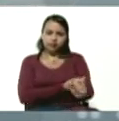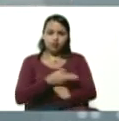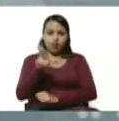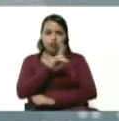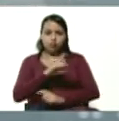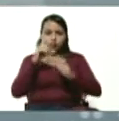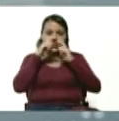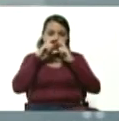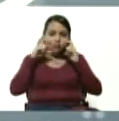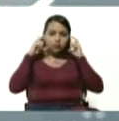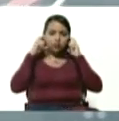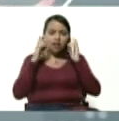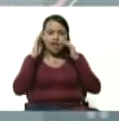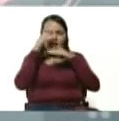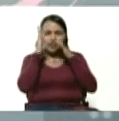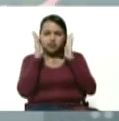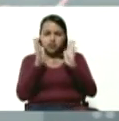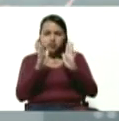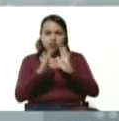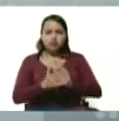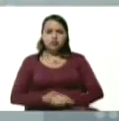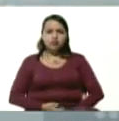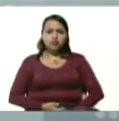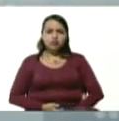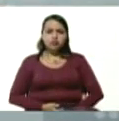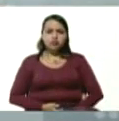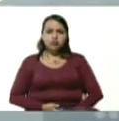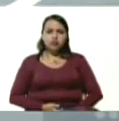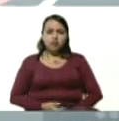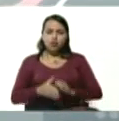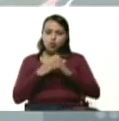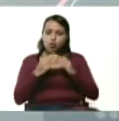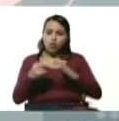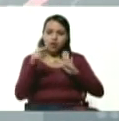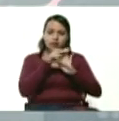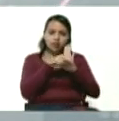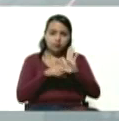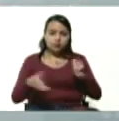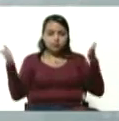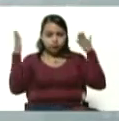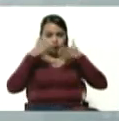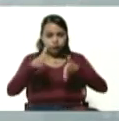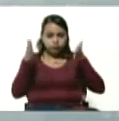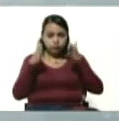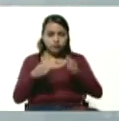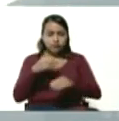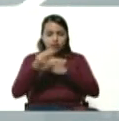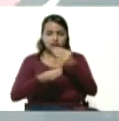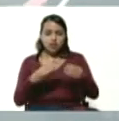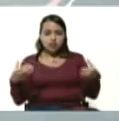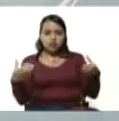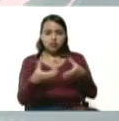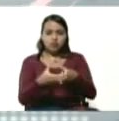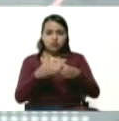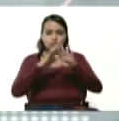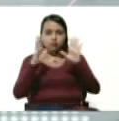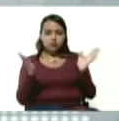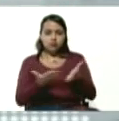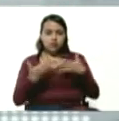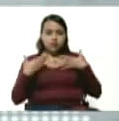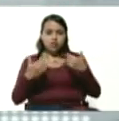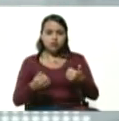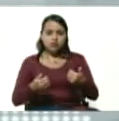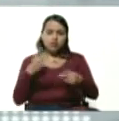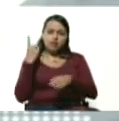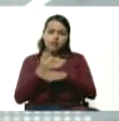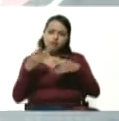tapabocas atender las 10 recomendaciones que les acabo de señalar de la Organización Mundial de la Salud e insistir